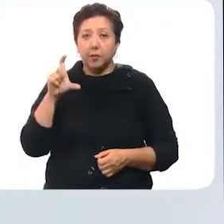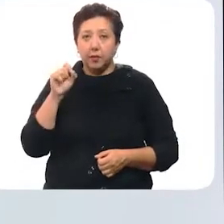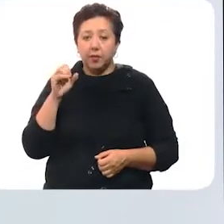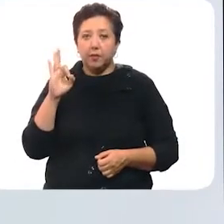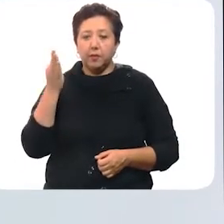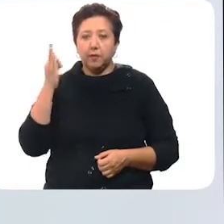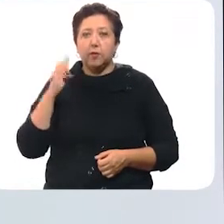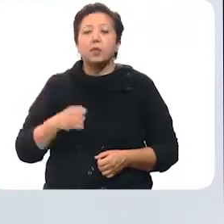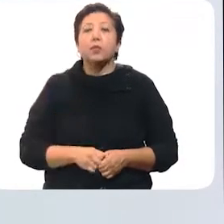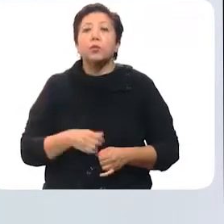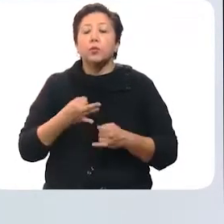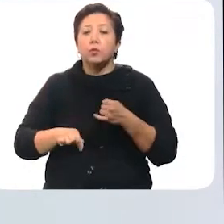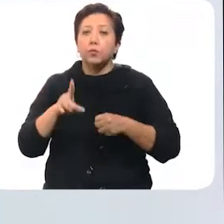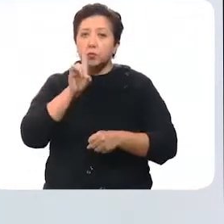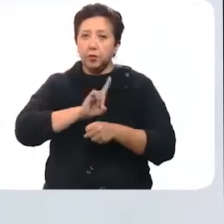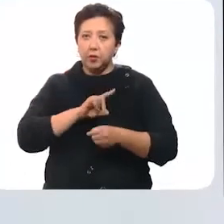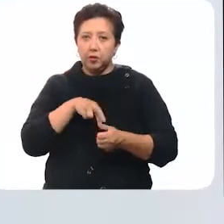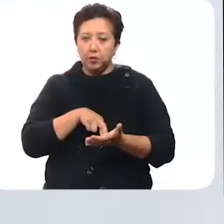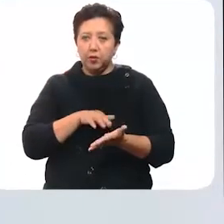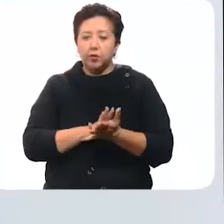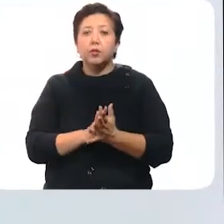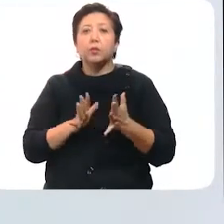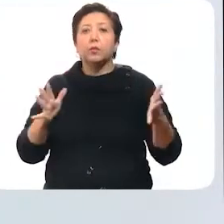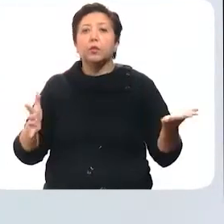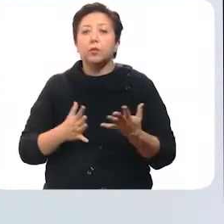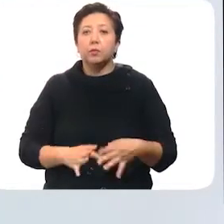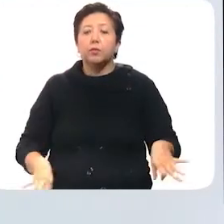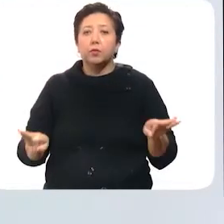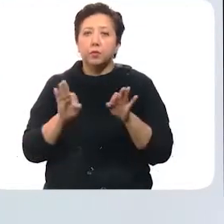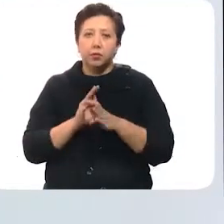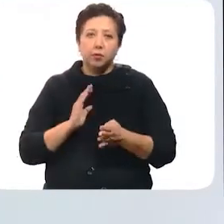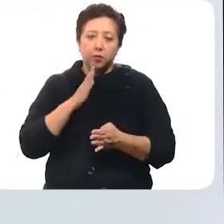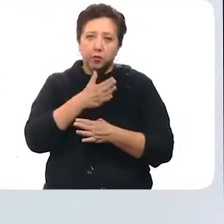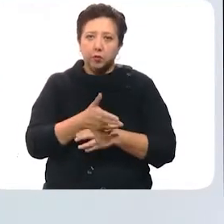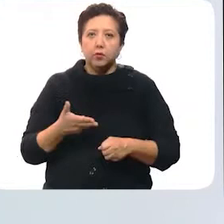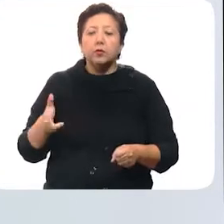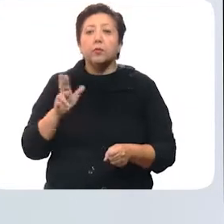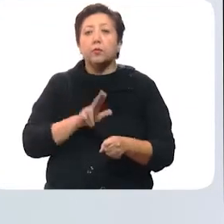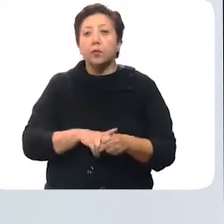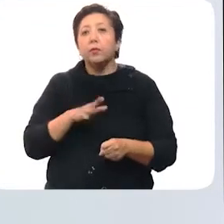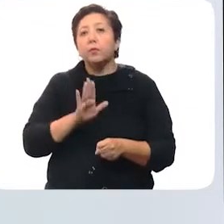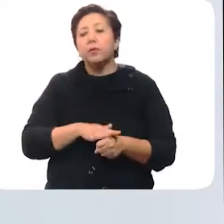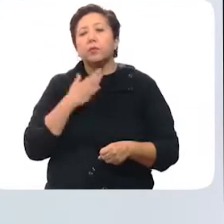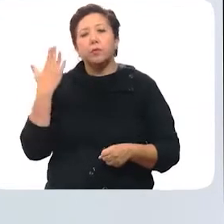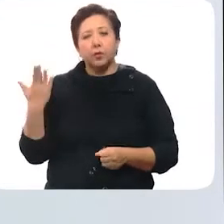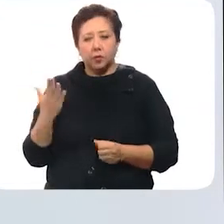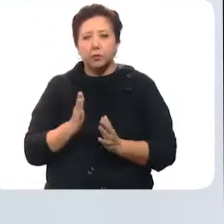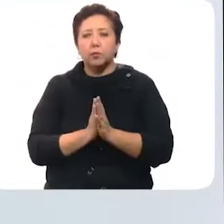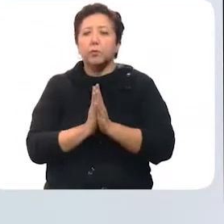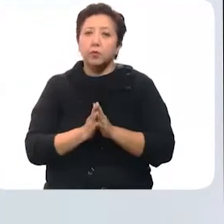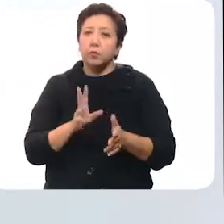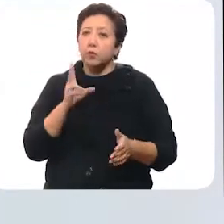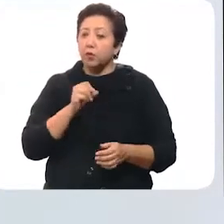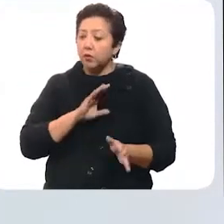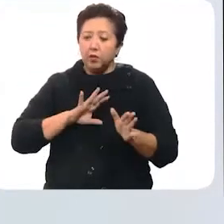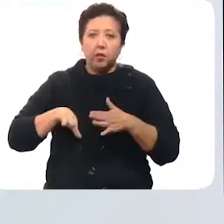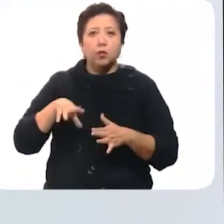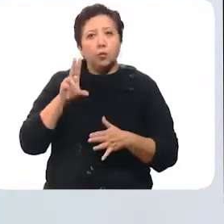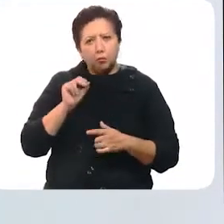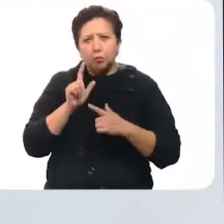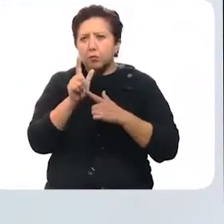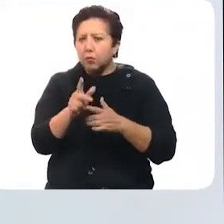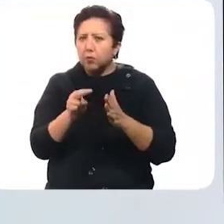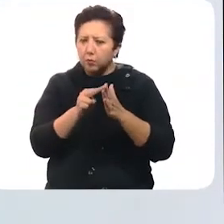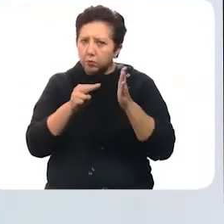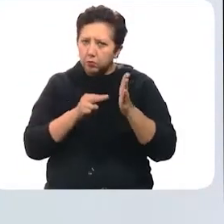20 de febrero. En los últimos días se ha registrado un incremento importante en los ingresos hospitalarios, por lo que pedimos a la población no bajar la guardia y